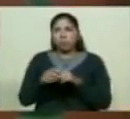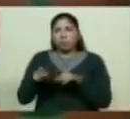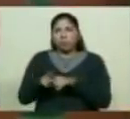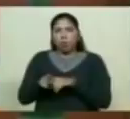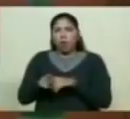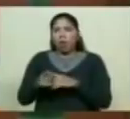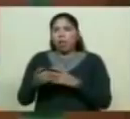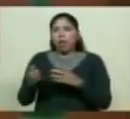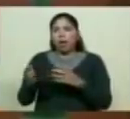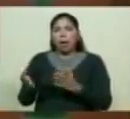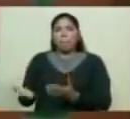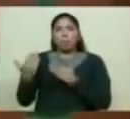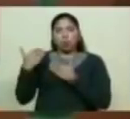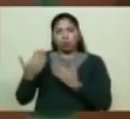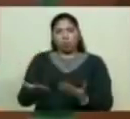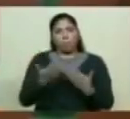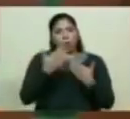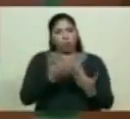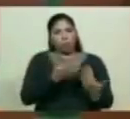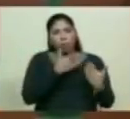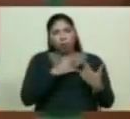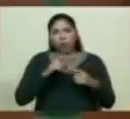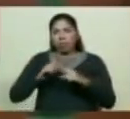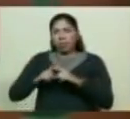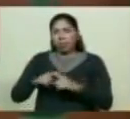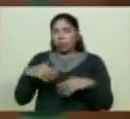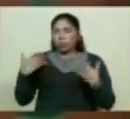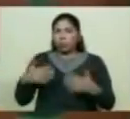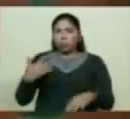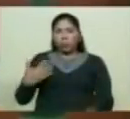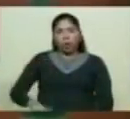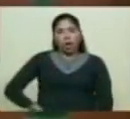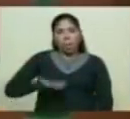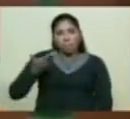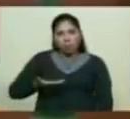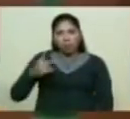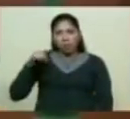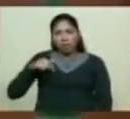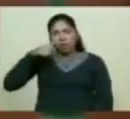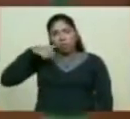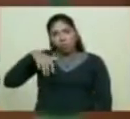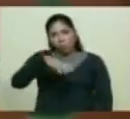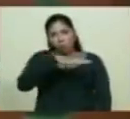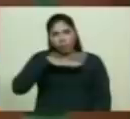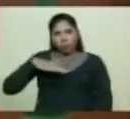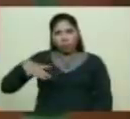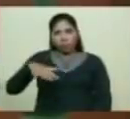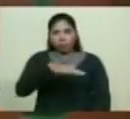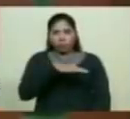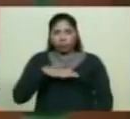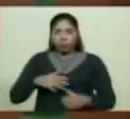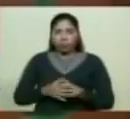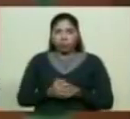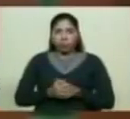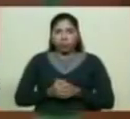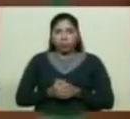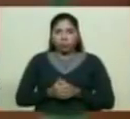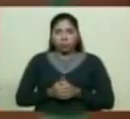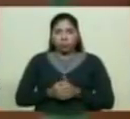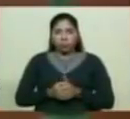más grande y de mayor trascendencia alcanzada por nuestro pueblo a lo largo de su historia